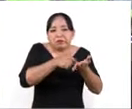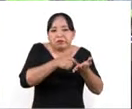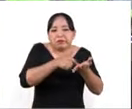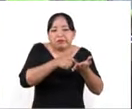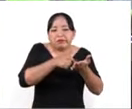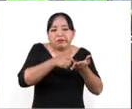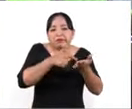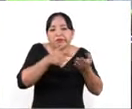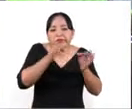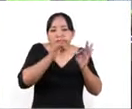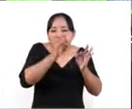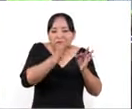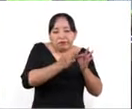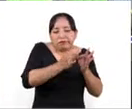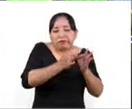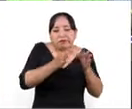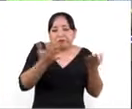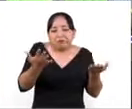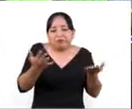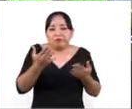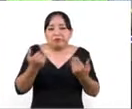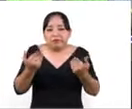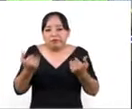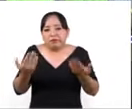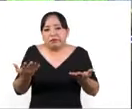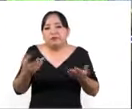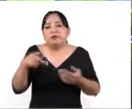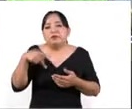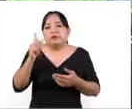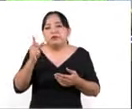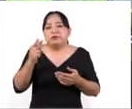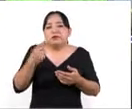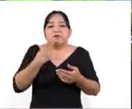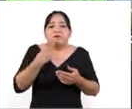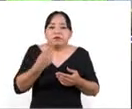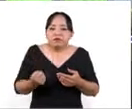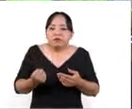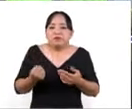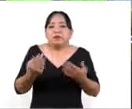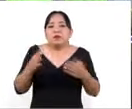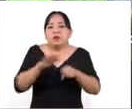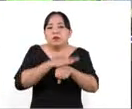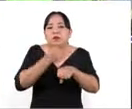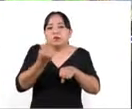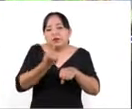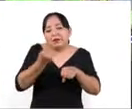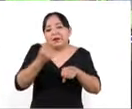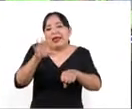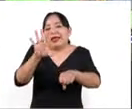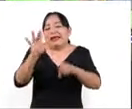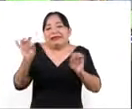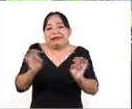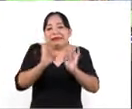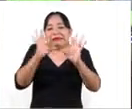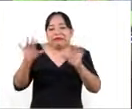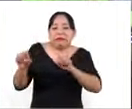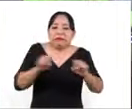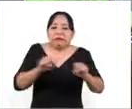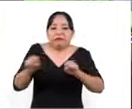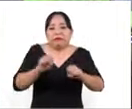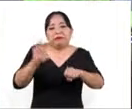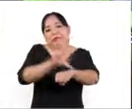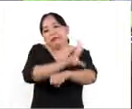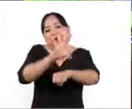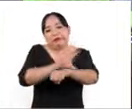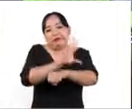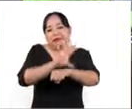Como les he comentado en otras ocasiones, la principal causa de falla es falla en el suministro eléctrico, entonces es básicamente por toda la